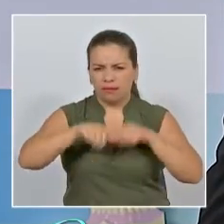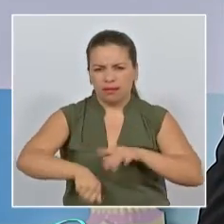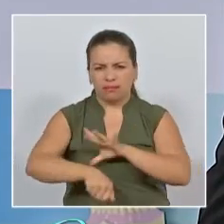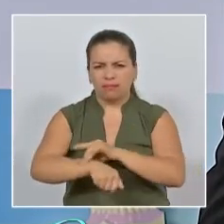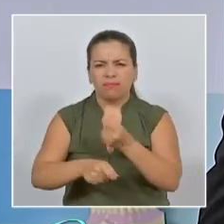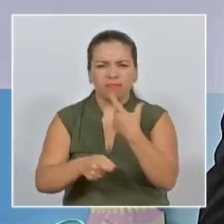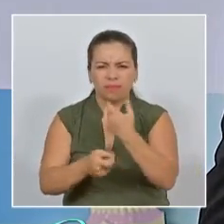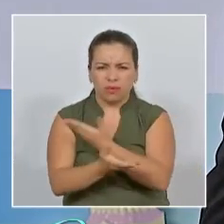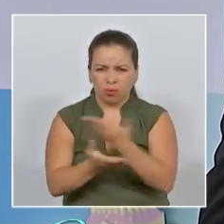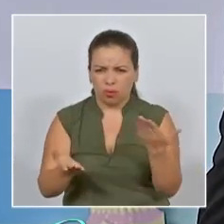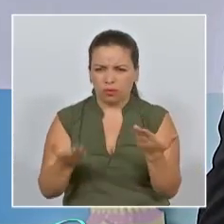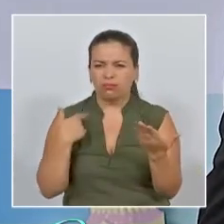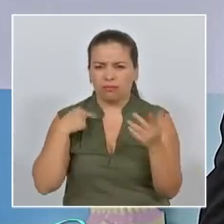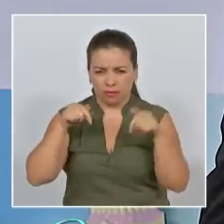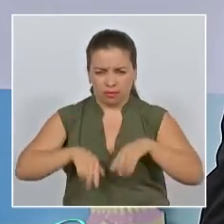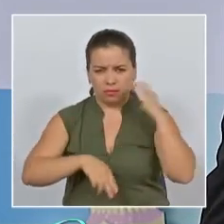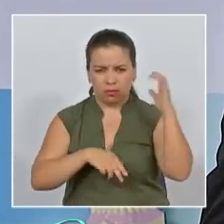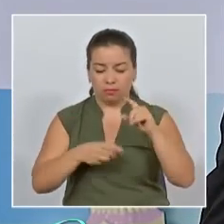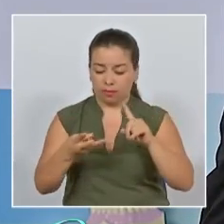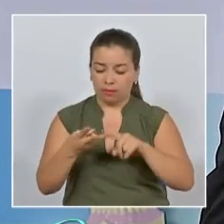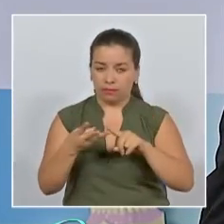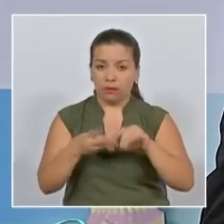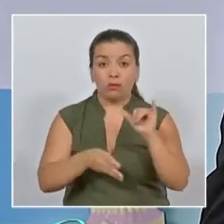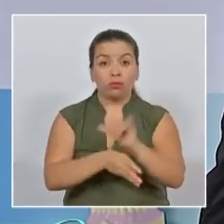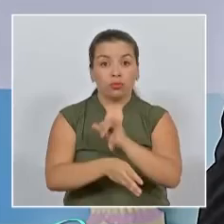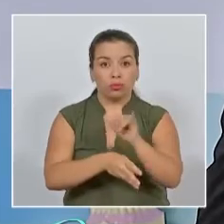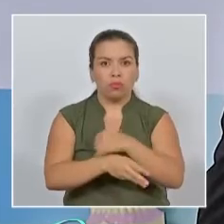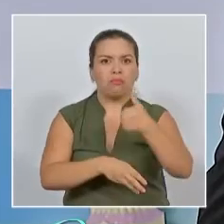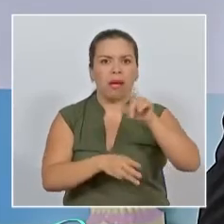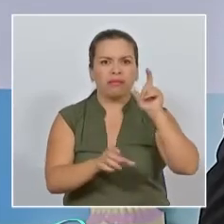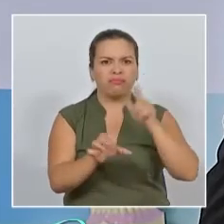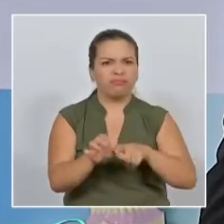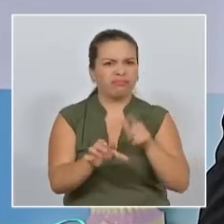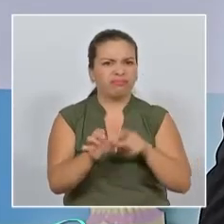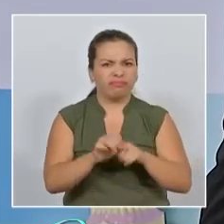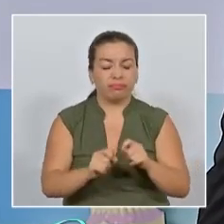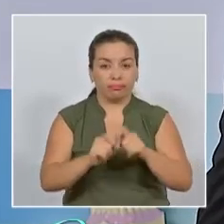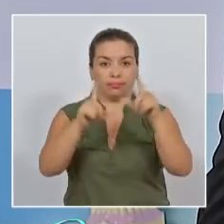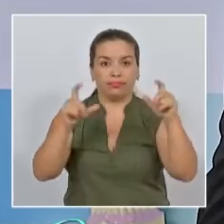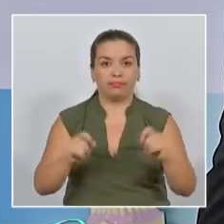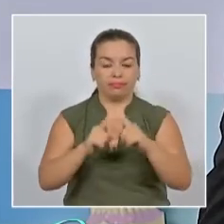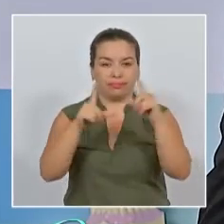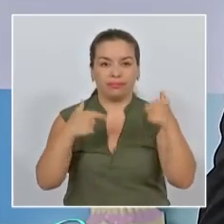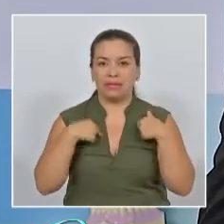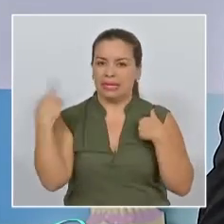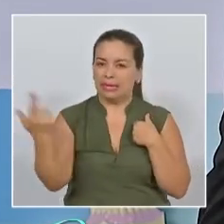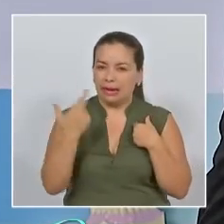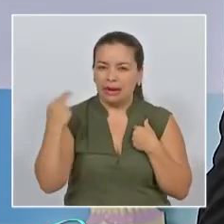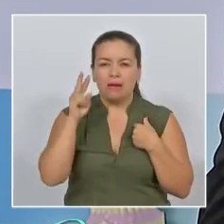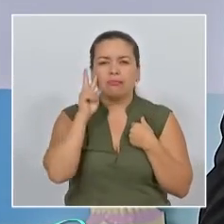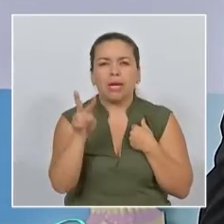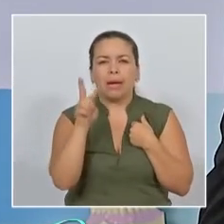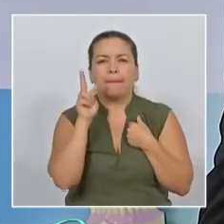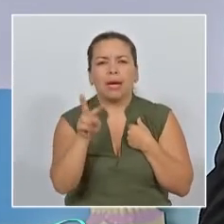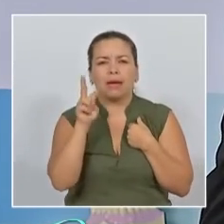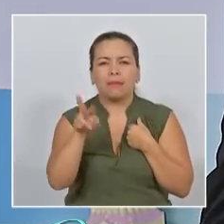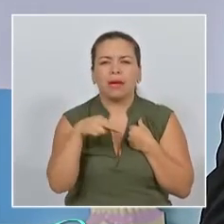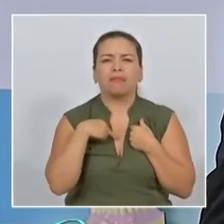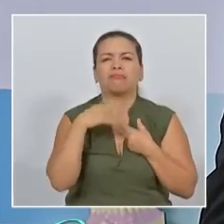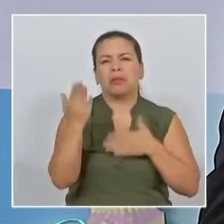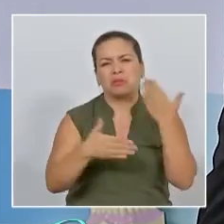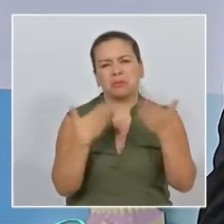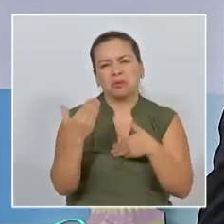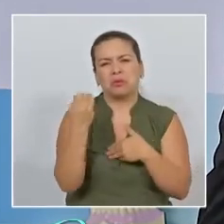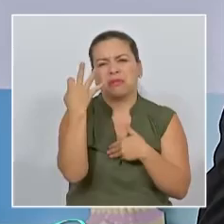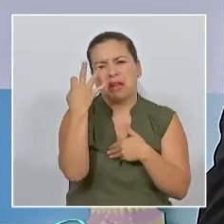Rojas. Está YouTube, que yo creo que es lo más visitado, por cuanto la gran mayoría de nuestros programas, al menos de 3 o 4 años para